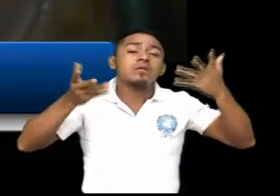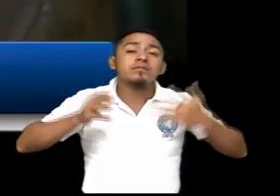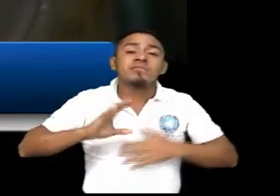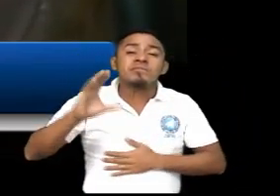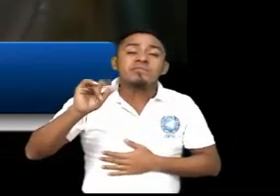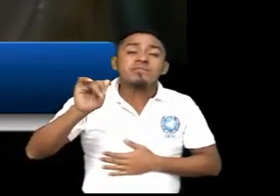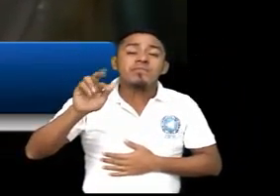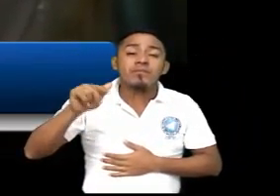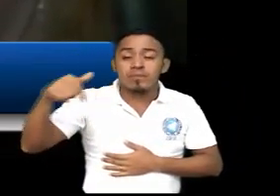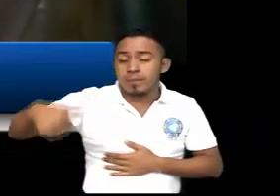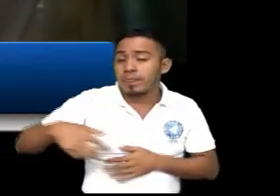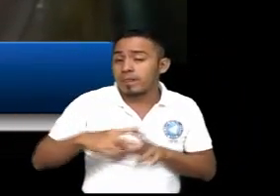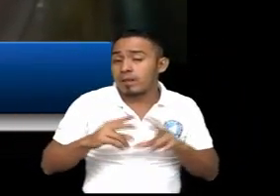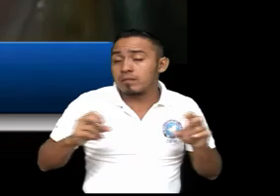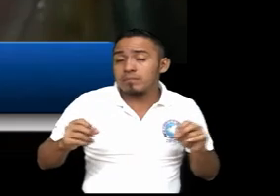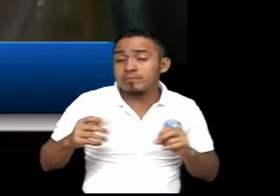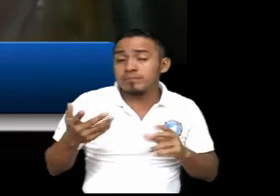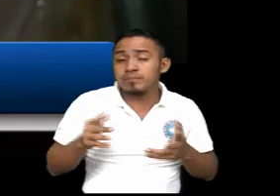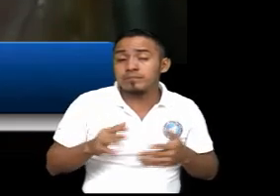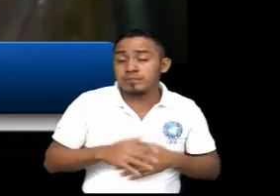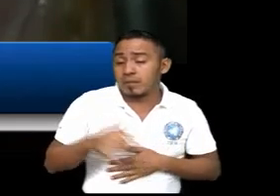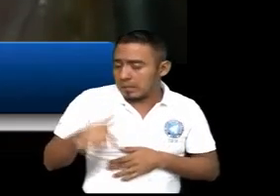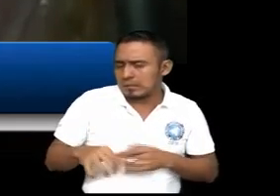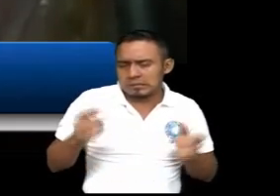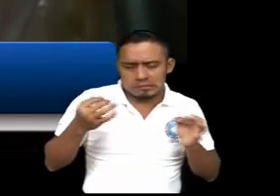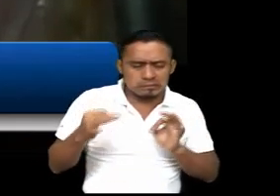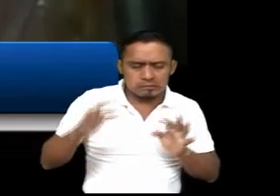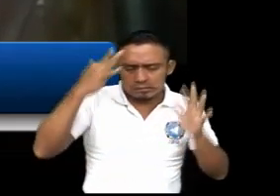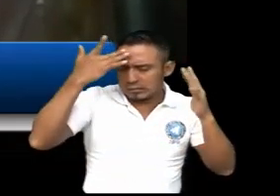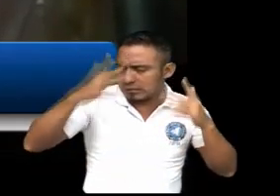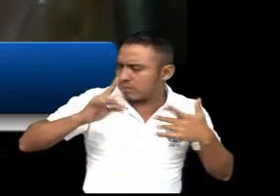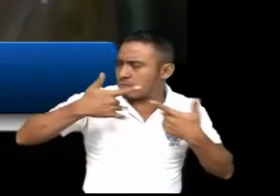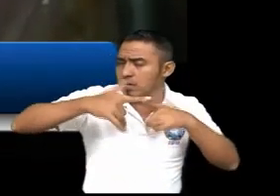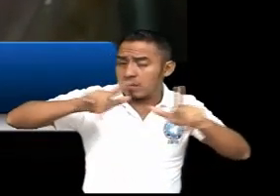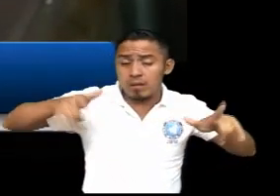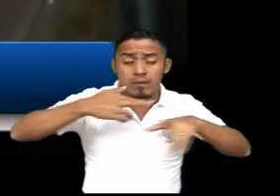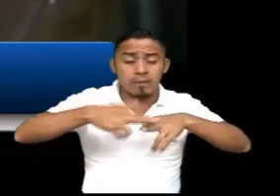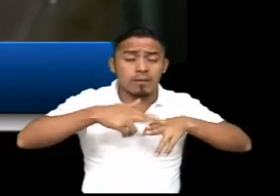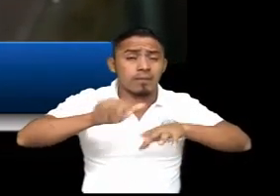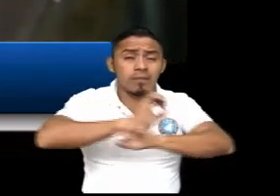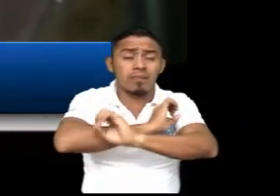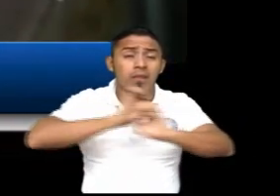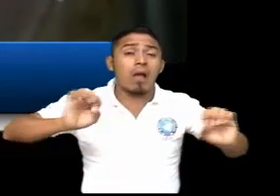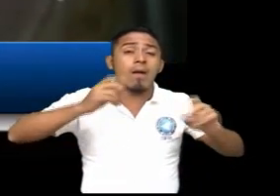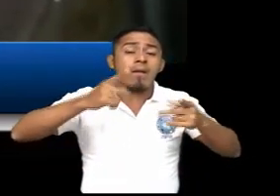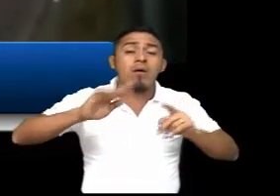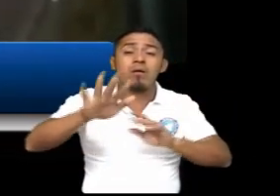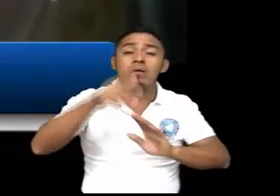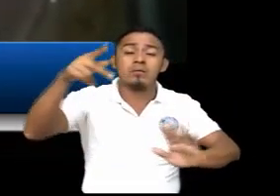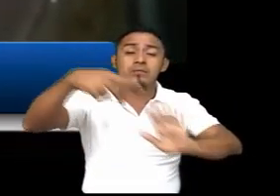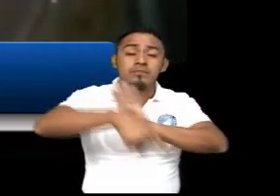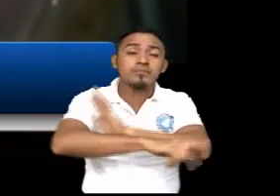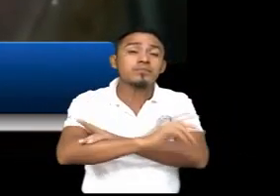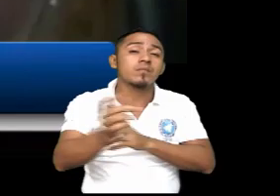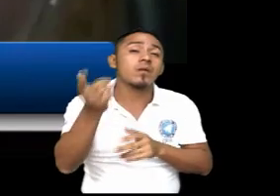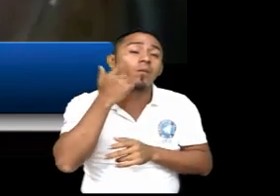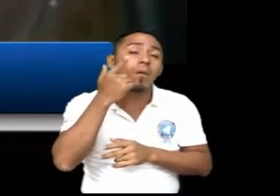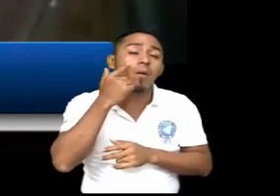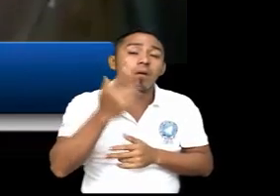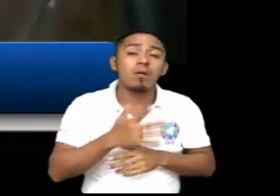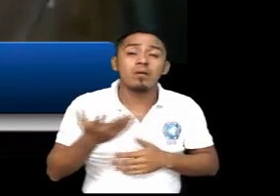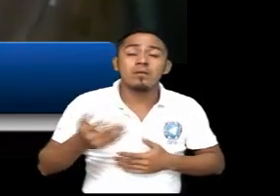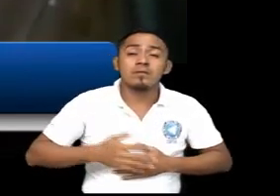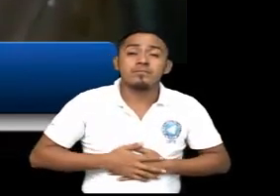En nuestro país es gratuita, obviamente. Gracias a esas gestiones del gobierno del MINSA. Pero en otro